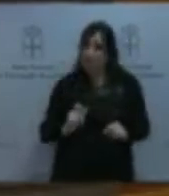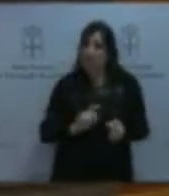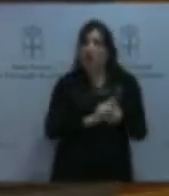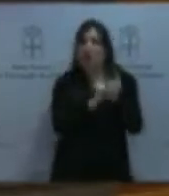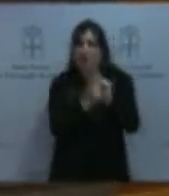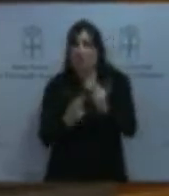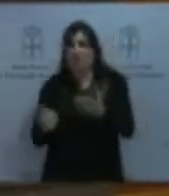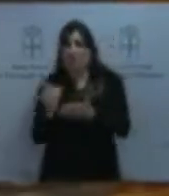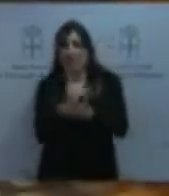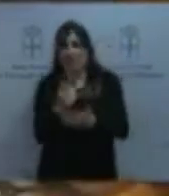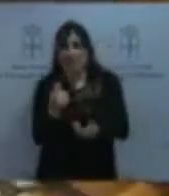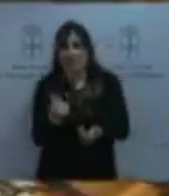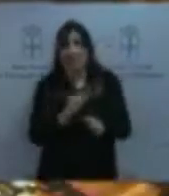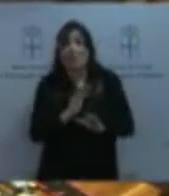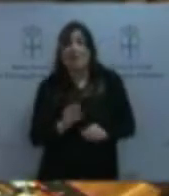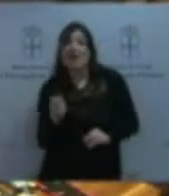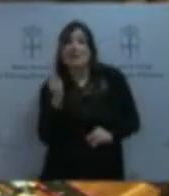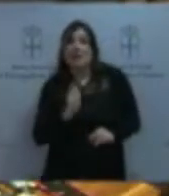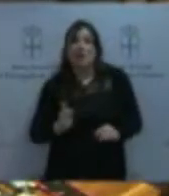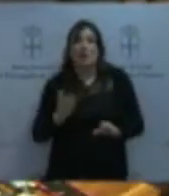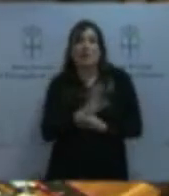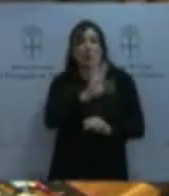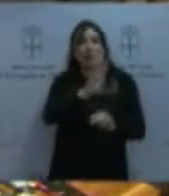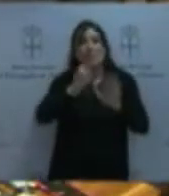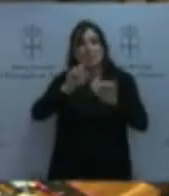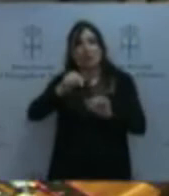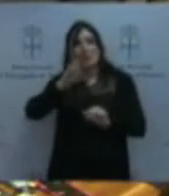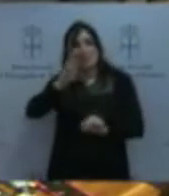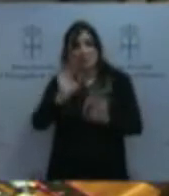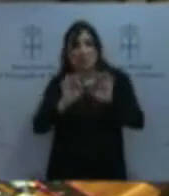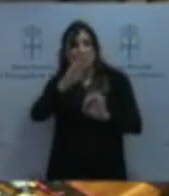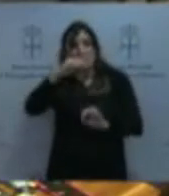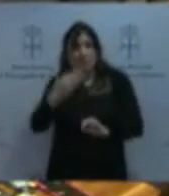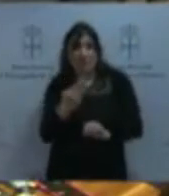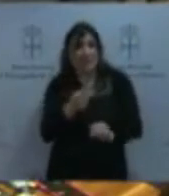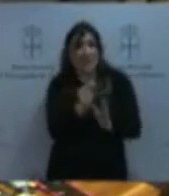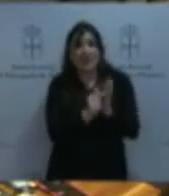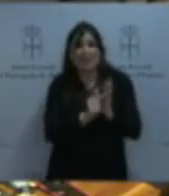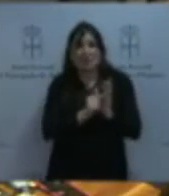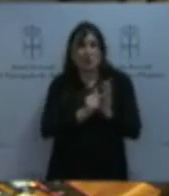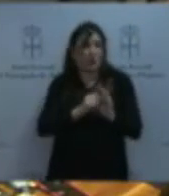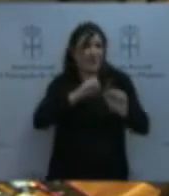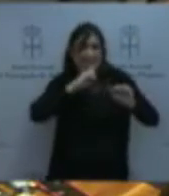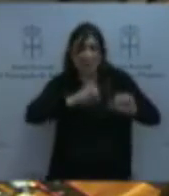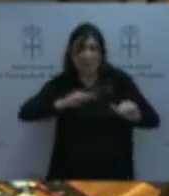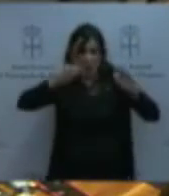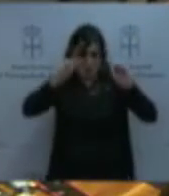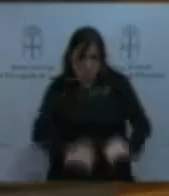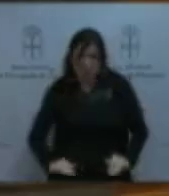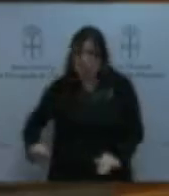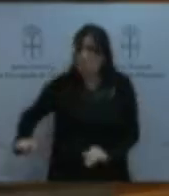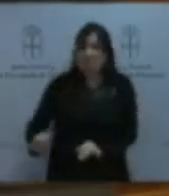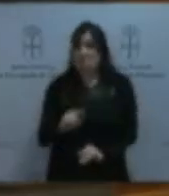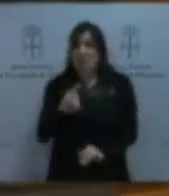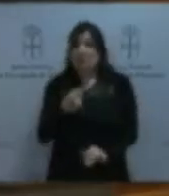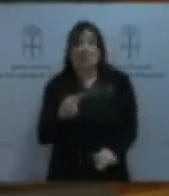el 47,3% del PIB, que es el dato histórico más bajo. El dato histórico más bajo, y es una anomalía, por cierto, en el conjunto de la Unión Europea, porque todos los